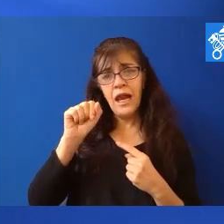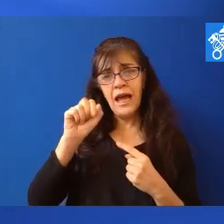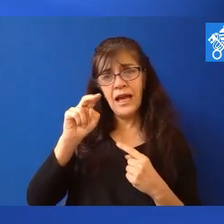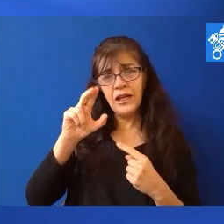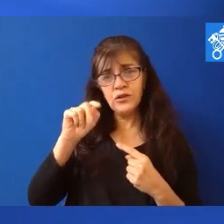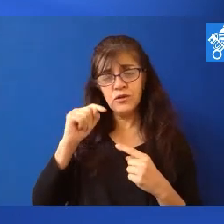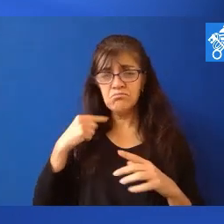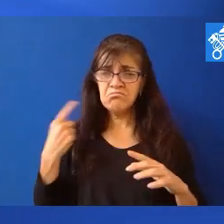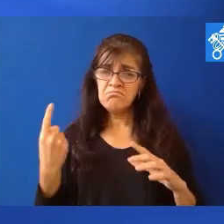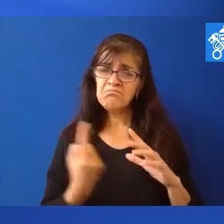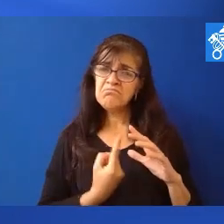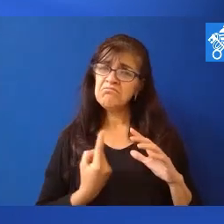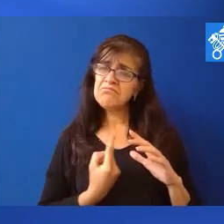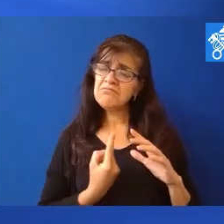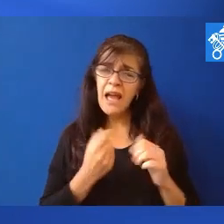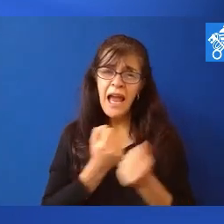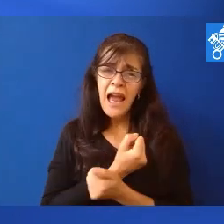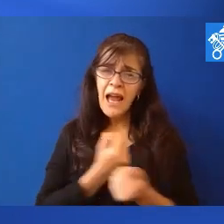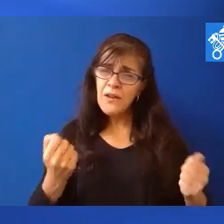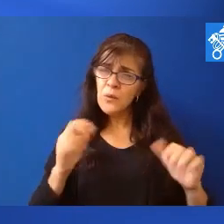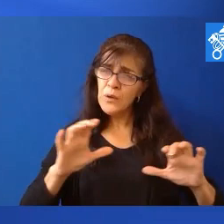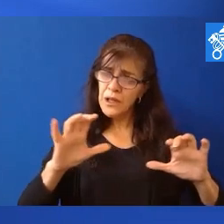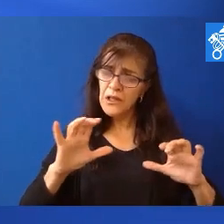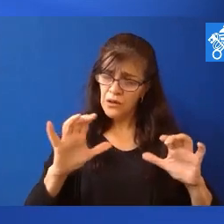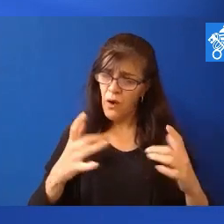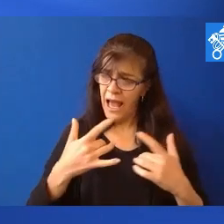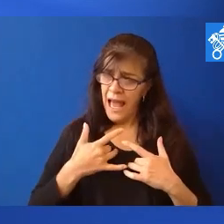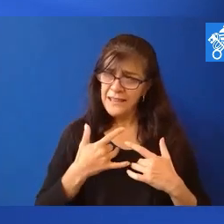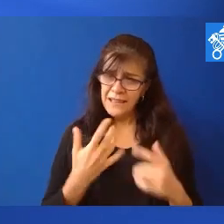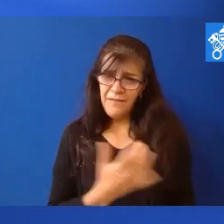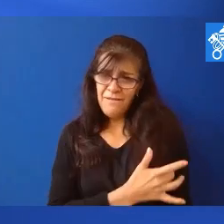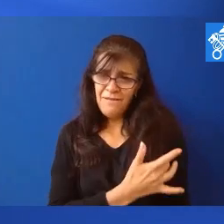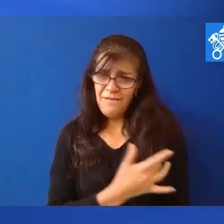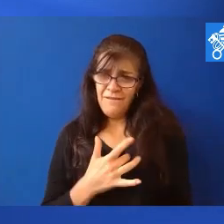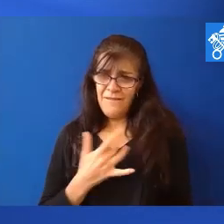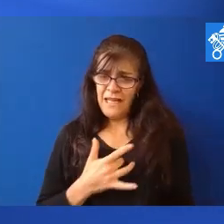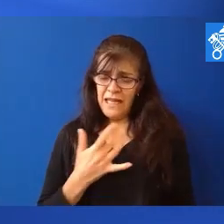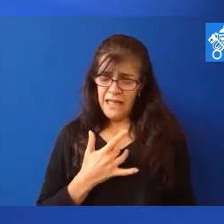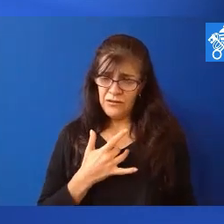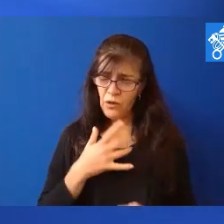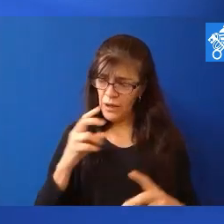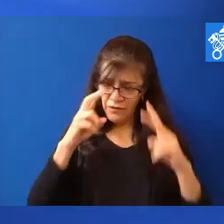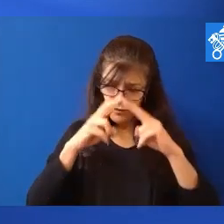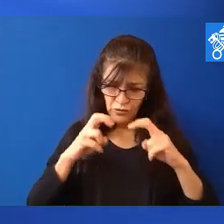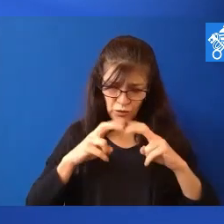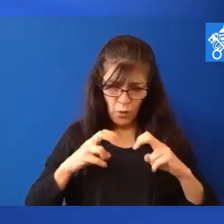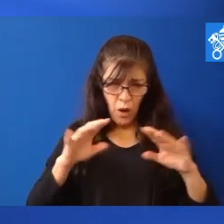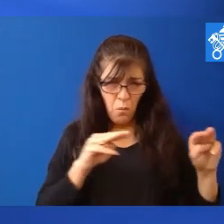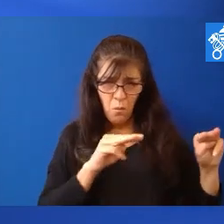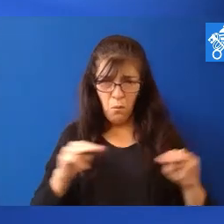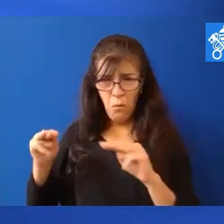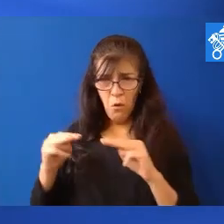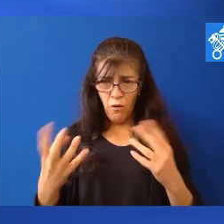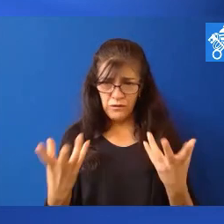Todo lo que hacemos tiene una connotación afectiva y es necesario reconocer, o sea, discernir lo que se mueve en